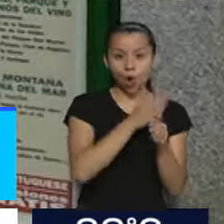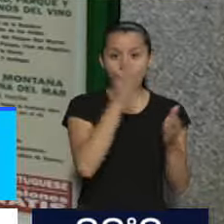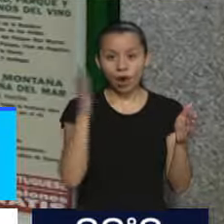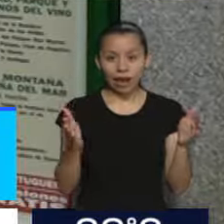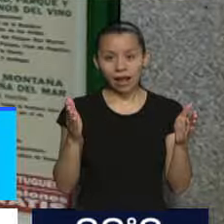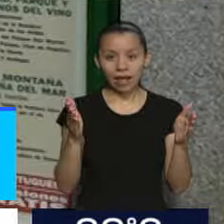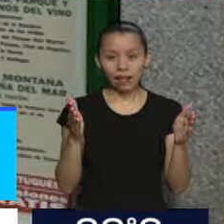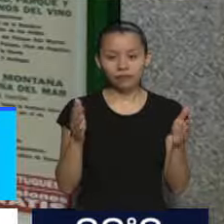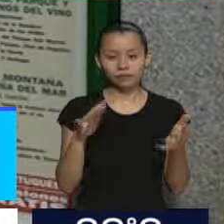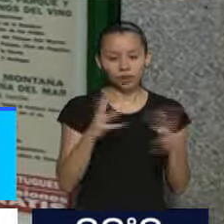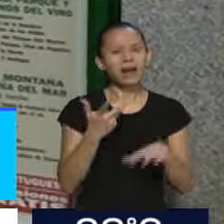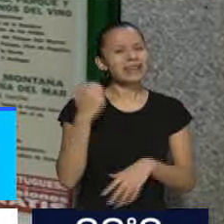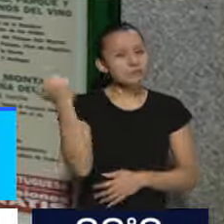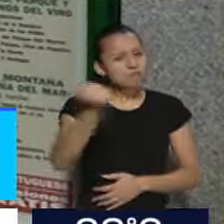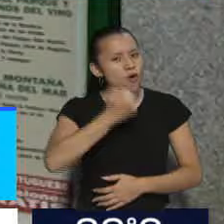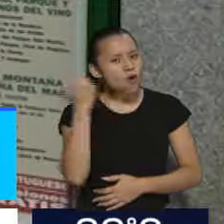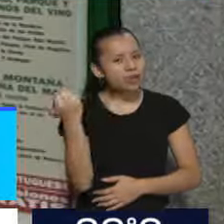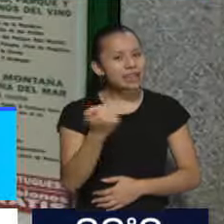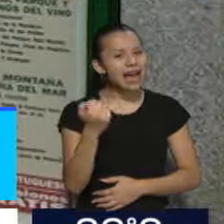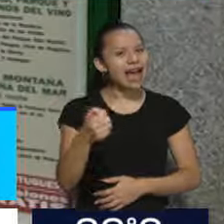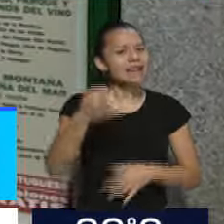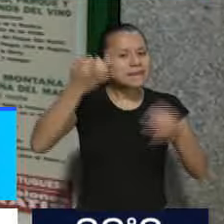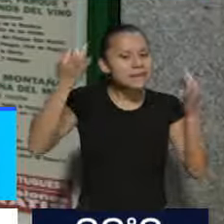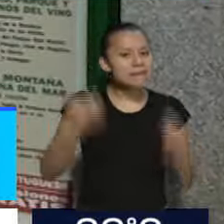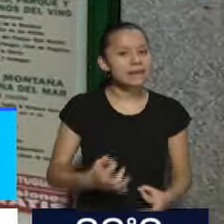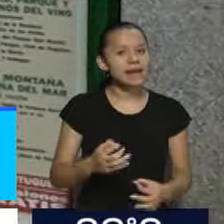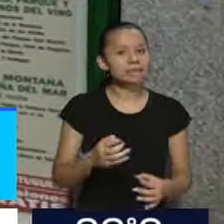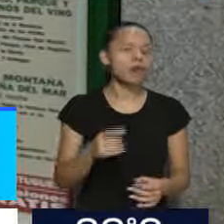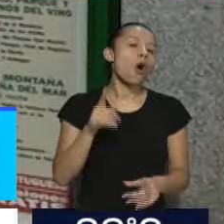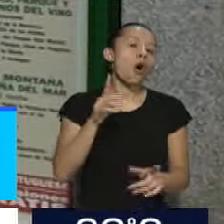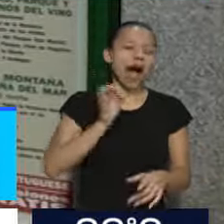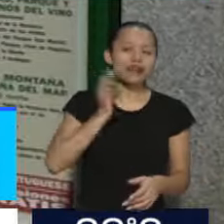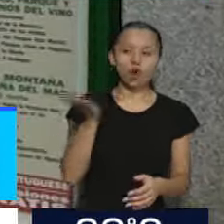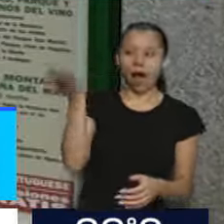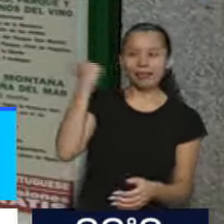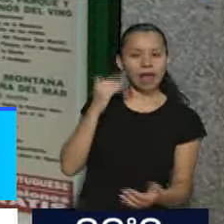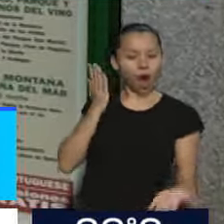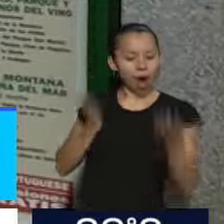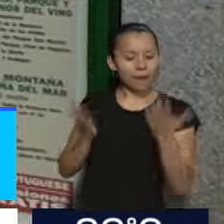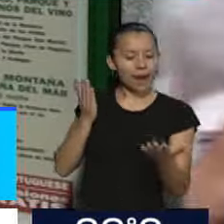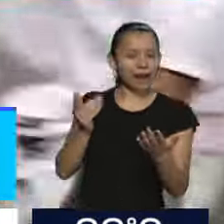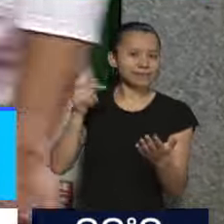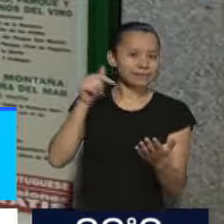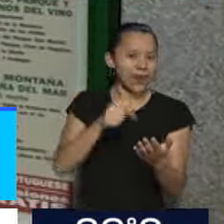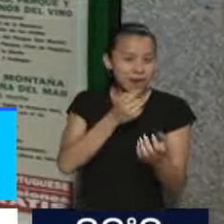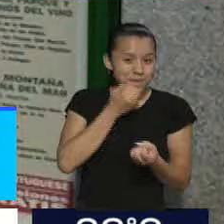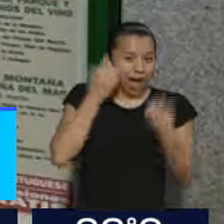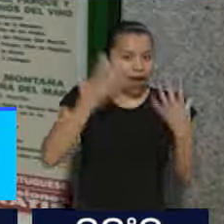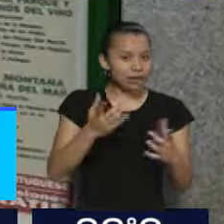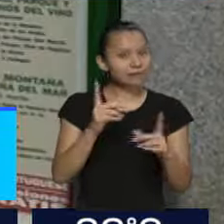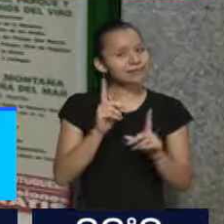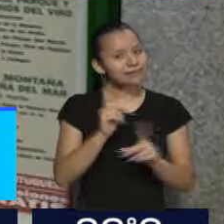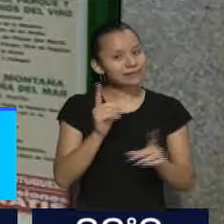nada importante ni similar a otros años que hemos tenido una mejor